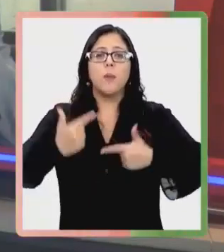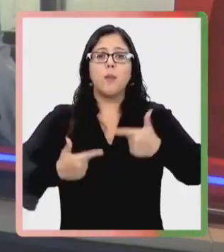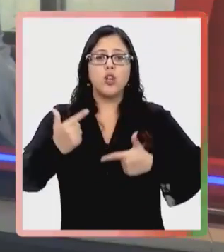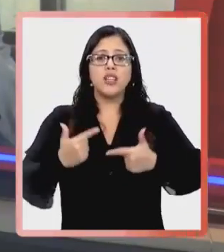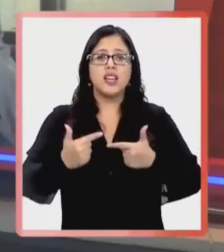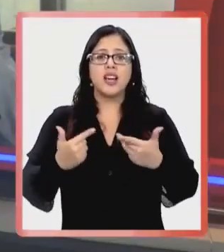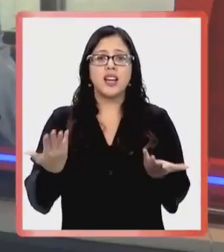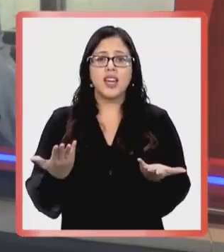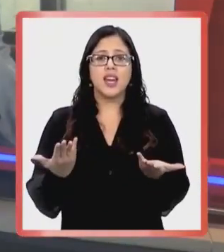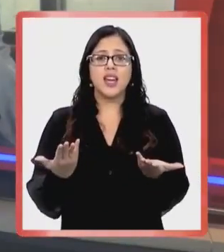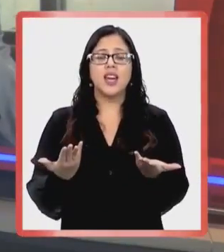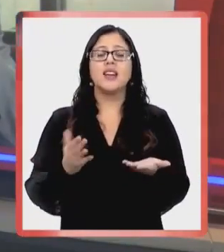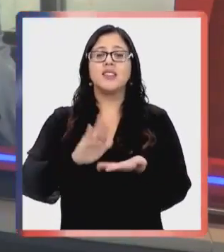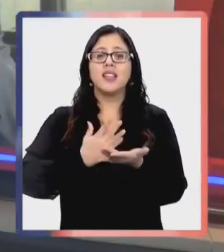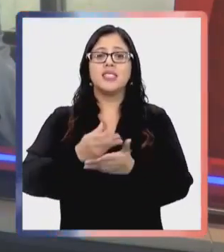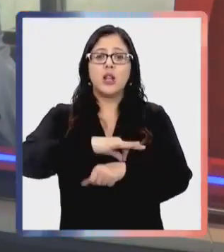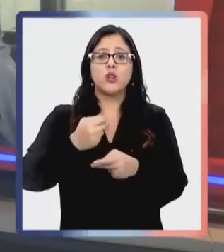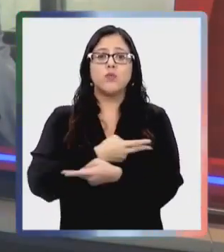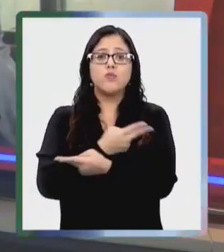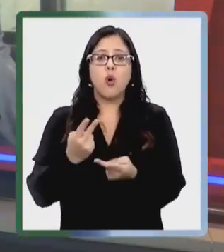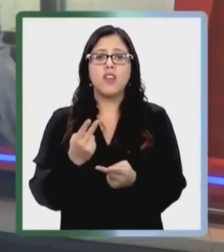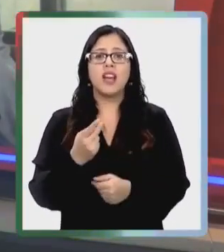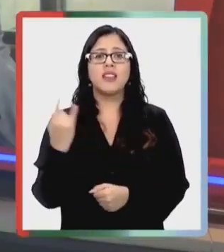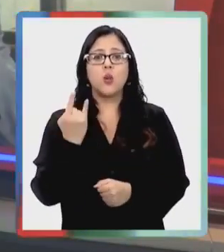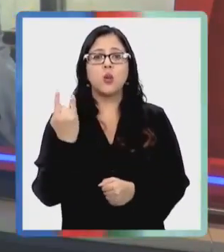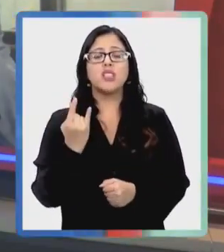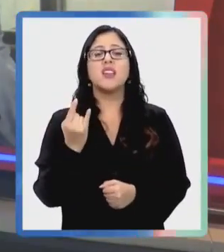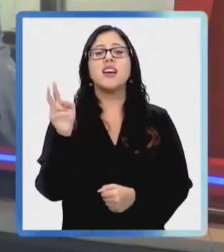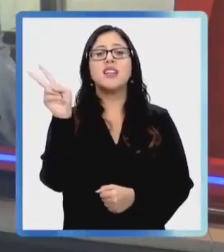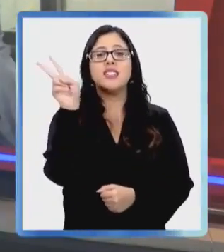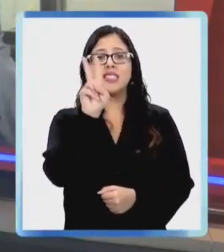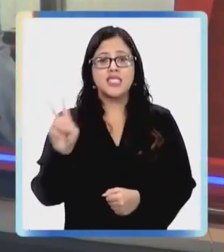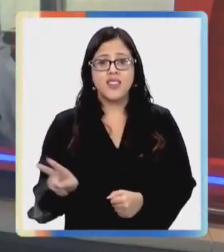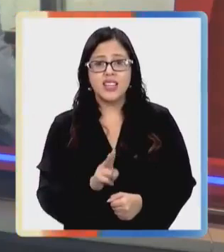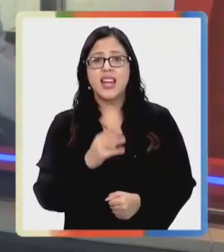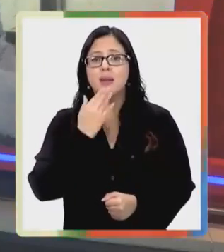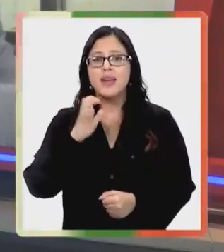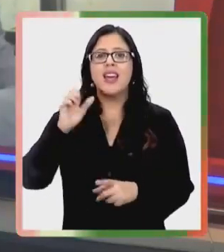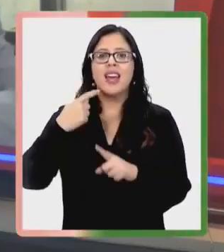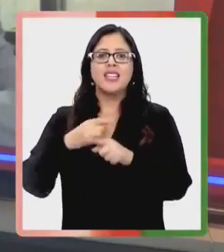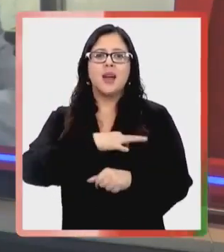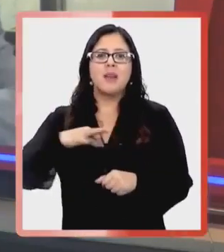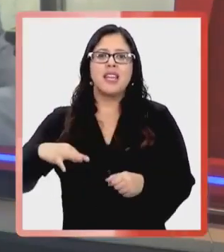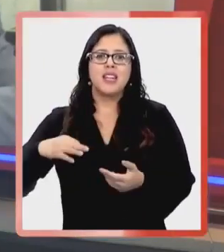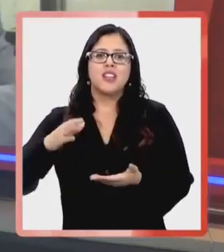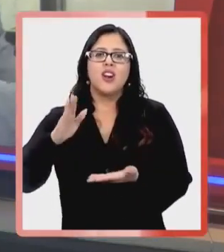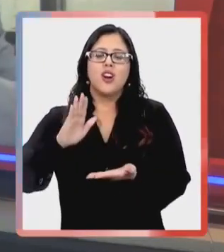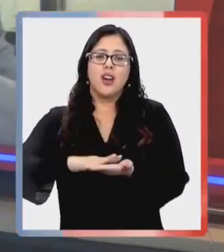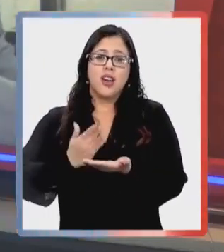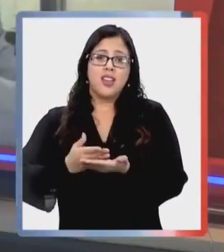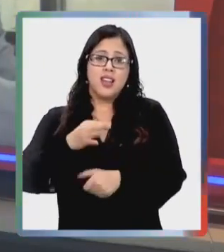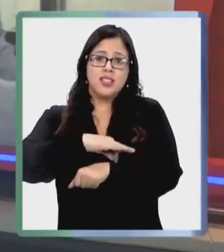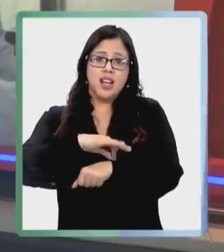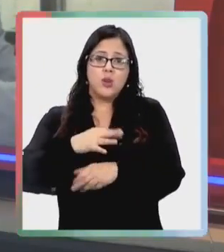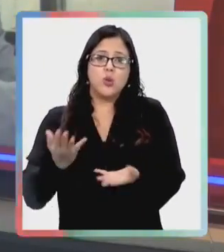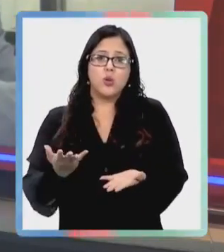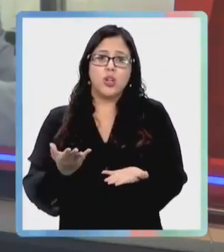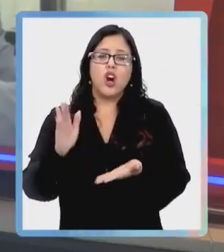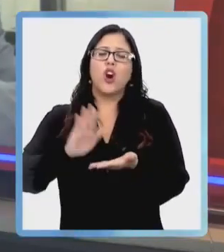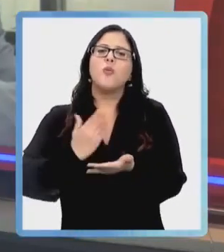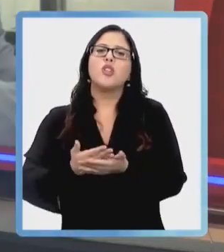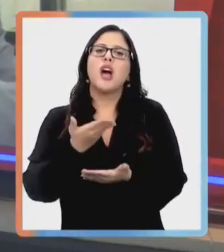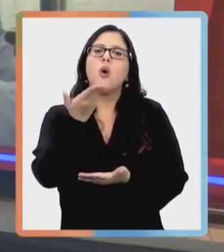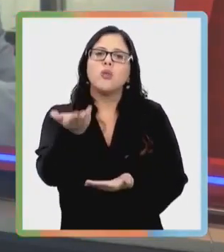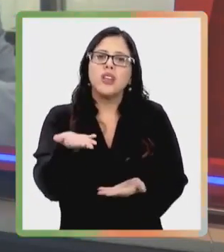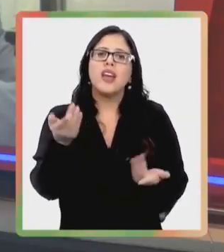de la Universidad San Sebastián y además exministro de Salud. Le damos la bienvenida. Un abrazo grande, doctor. Usted que está ahí en el sur de Chile, recorriendo la región de